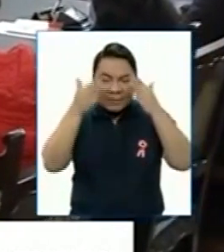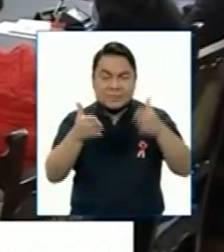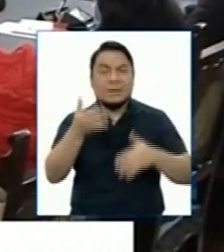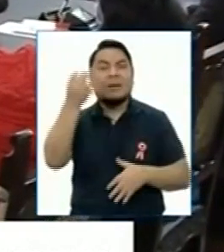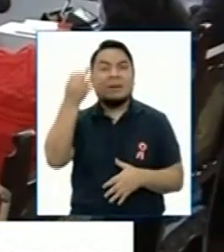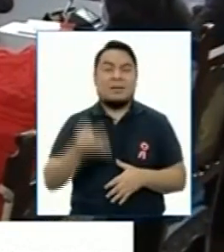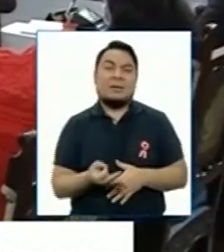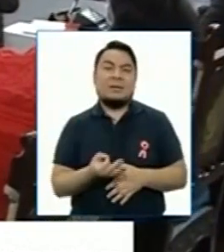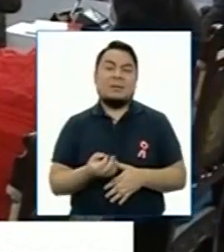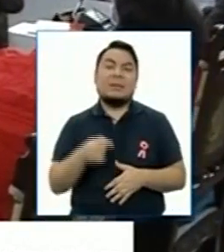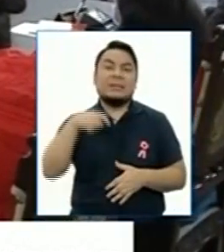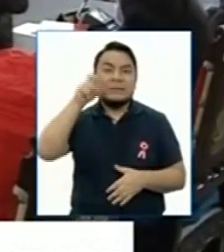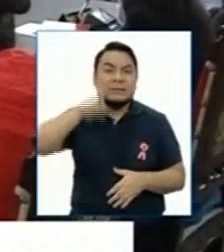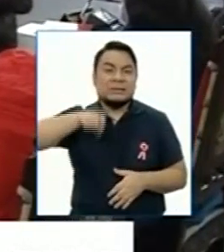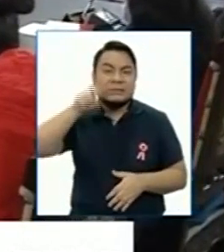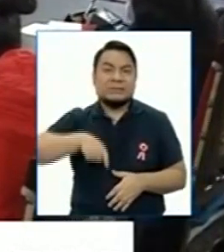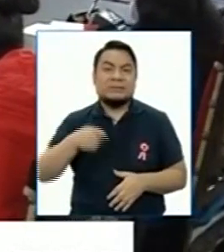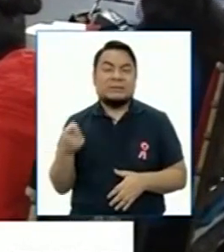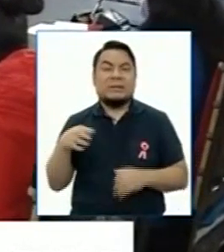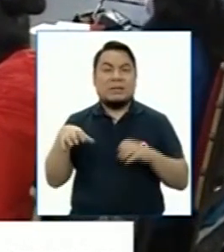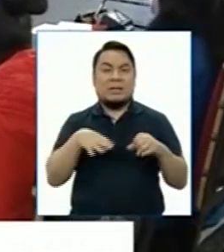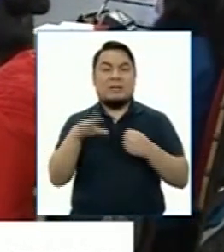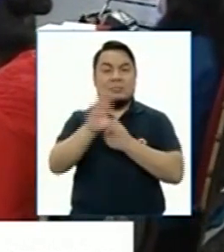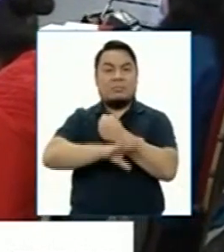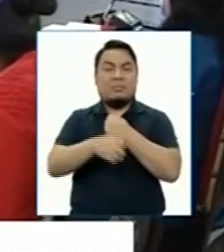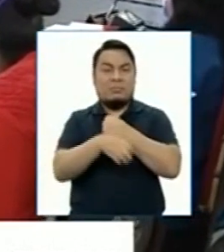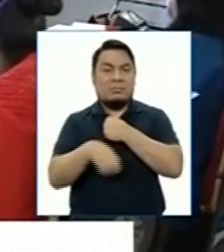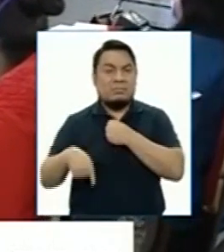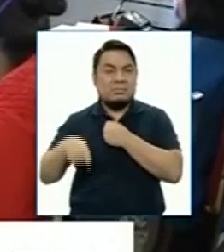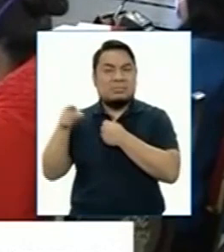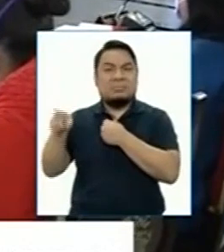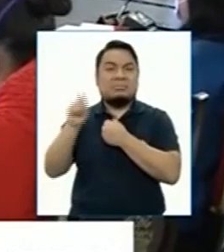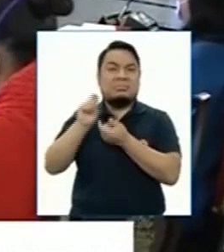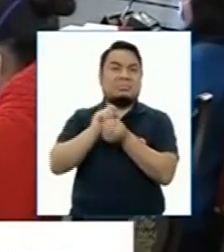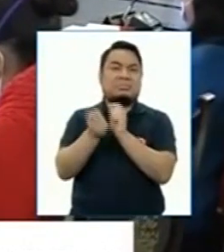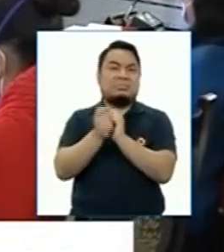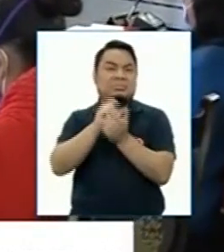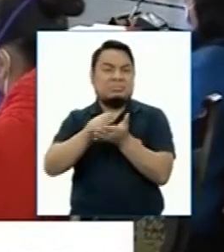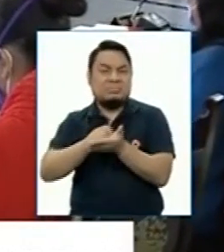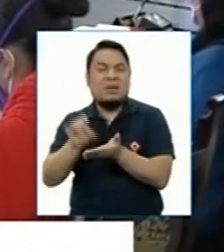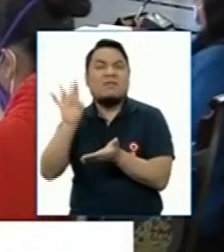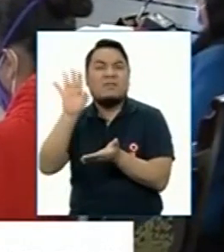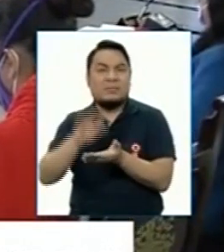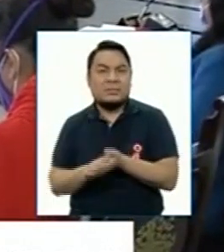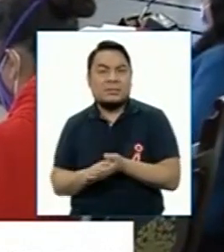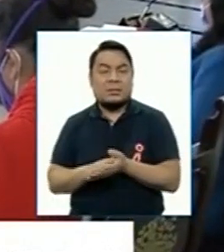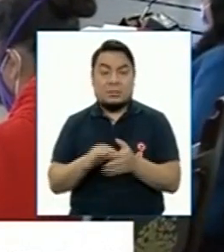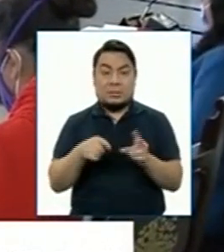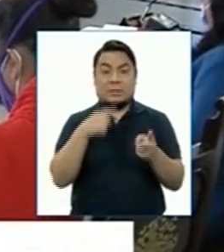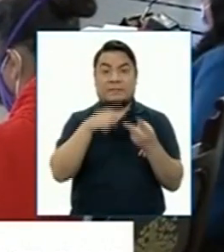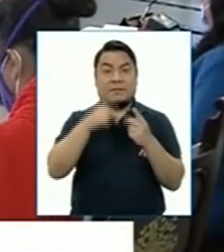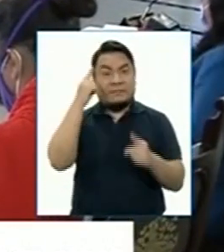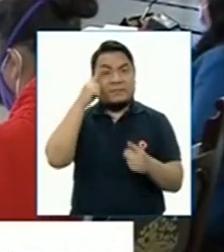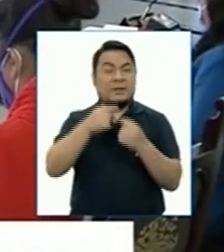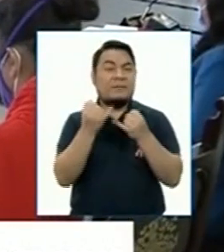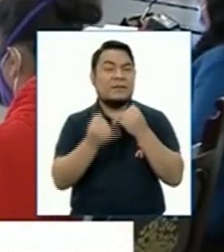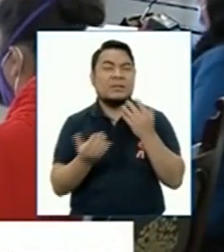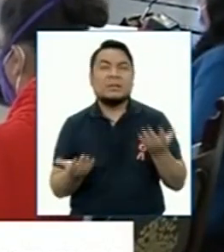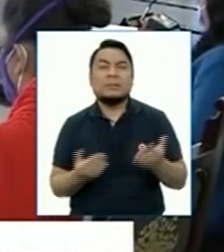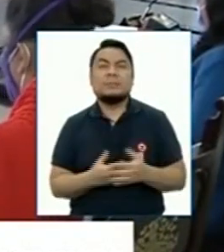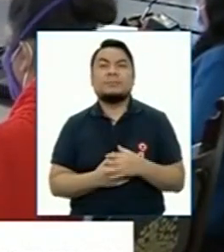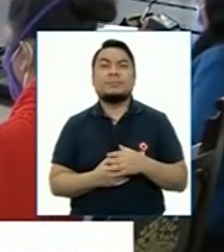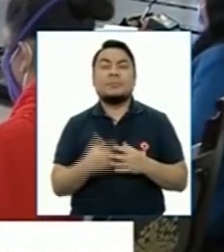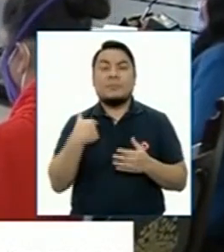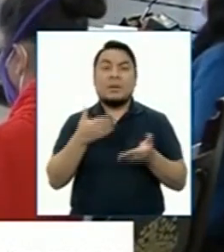no es como demasiado cosas no quiero pensar mal pero puede haber ya unas conversaciones entre el ejecutivo y él y ciertos